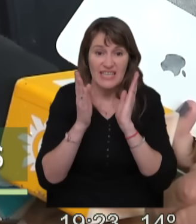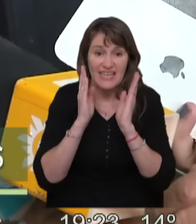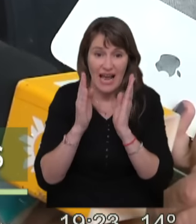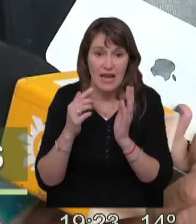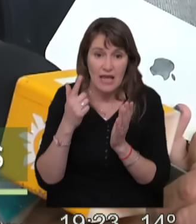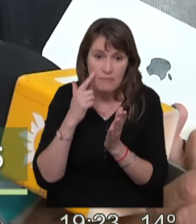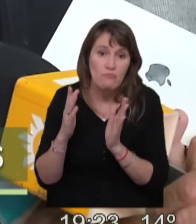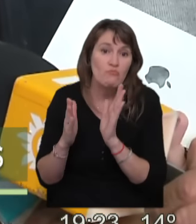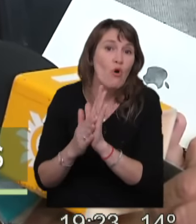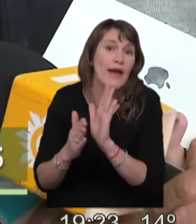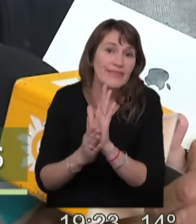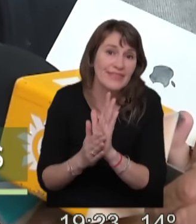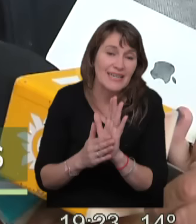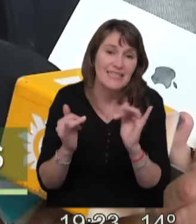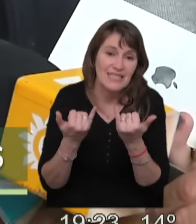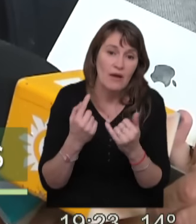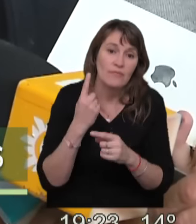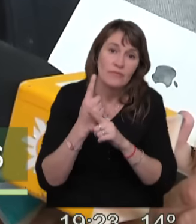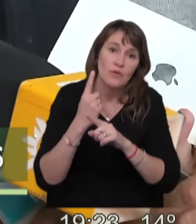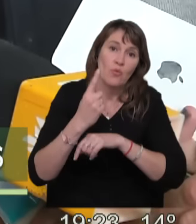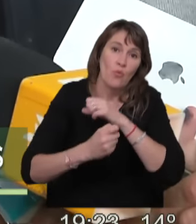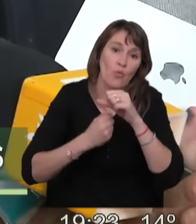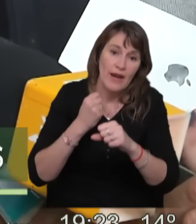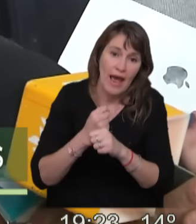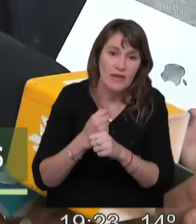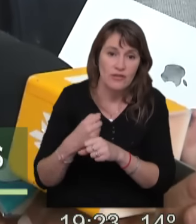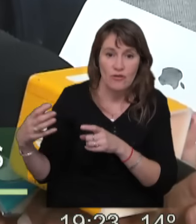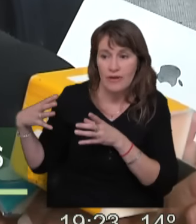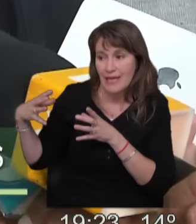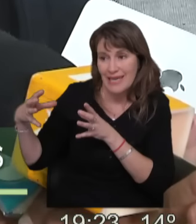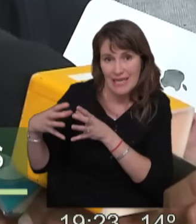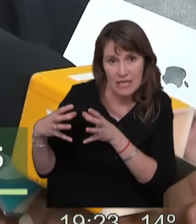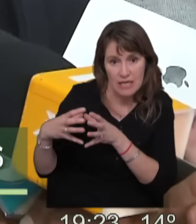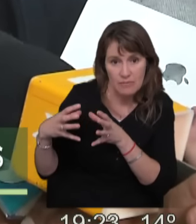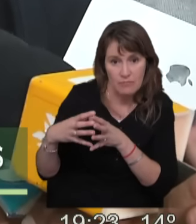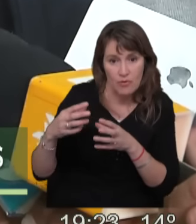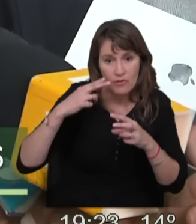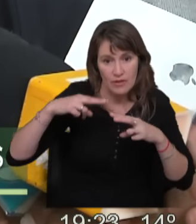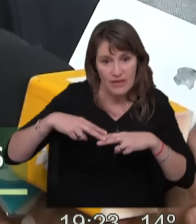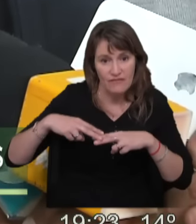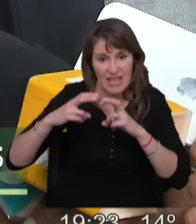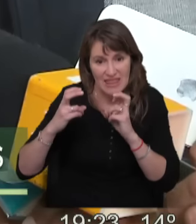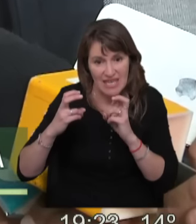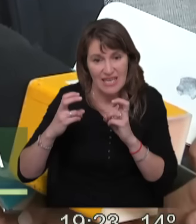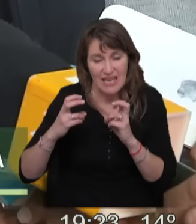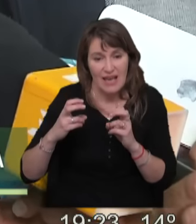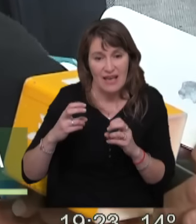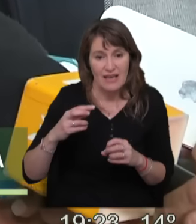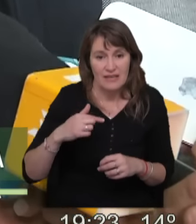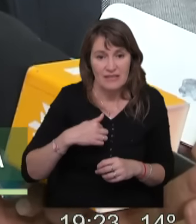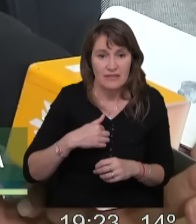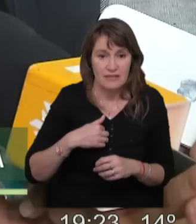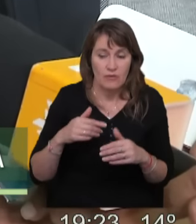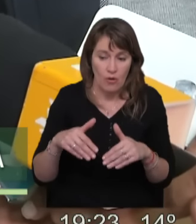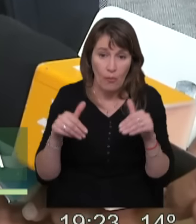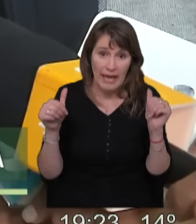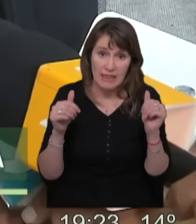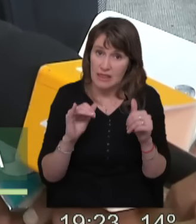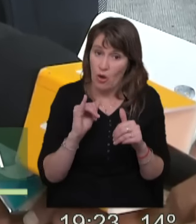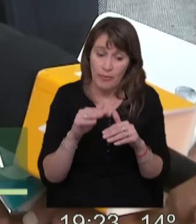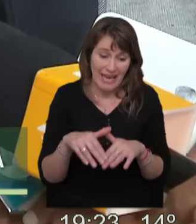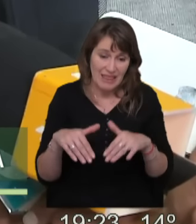demostrado hasta ahora, que ya va más de un año, con todo el equipo que me acompaña en esta investigación, que hemos sido más que objetivas y más